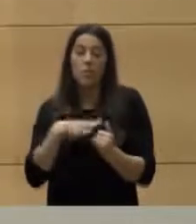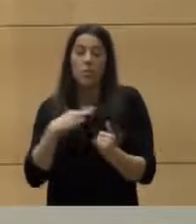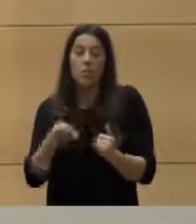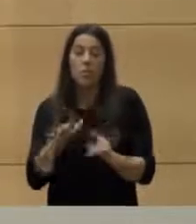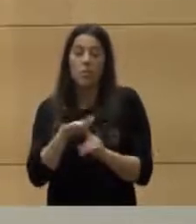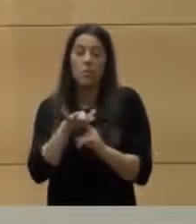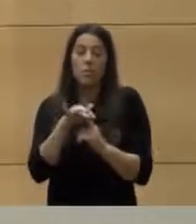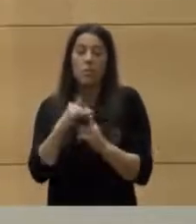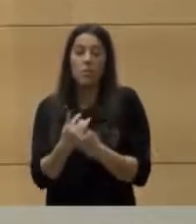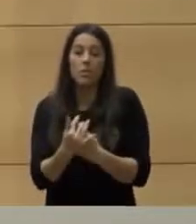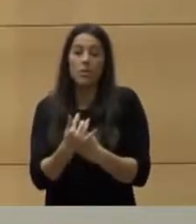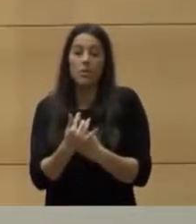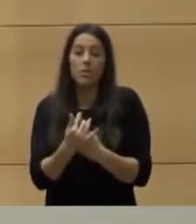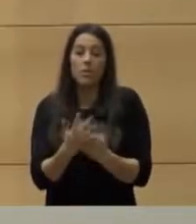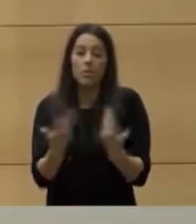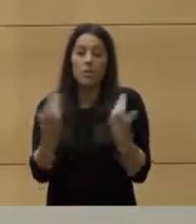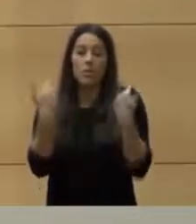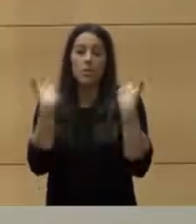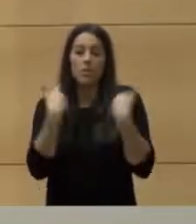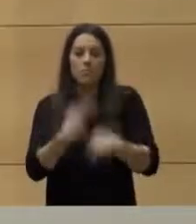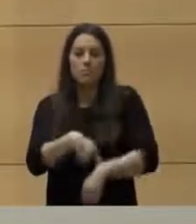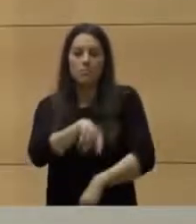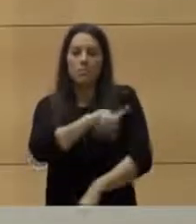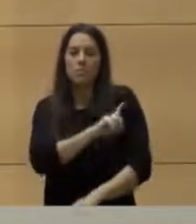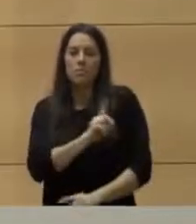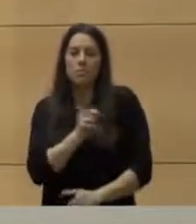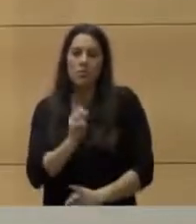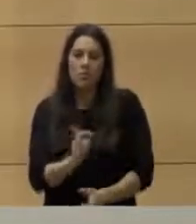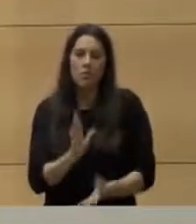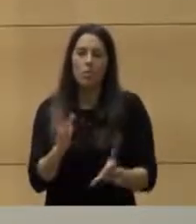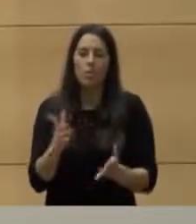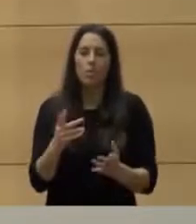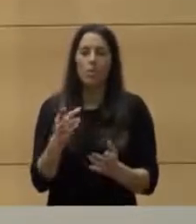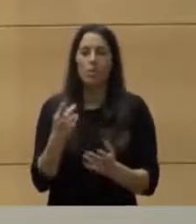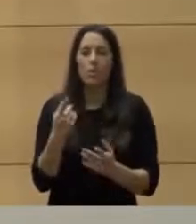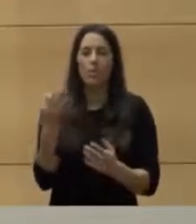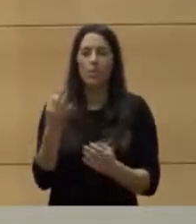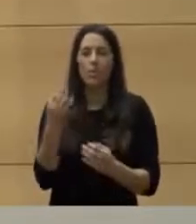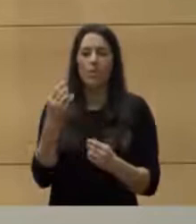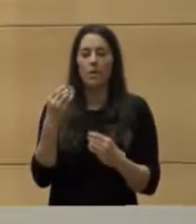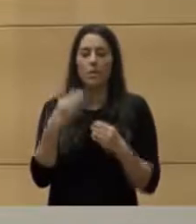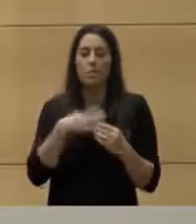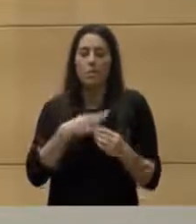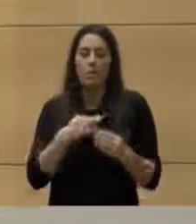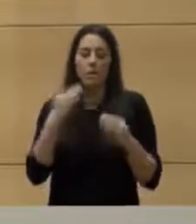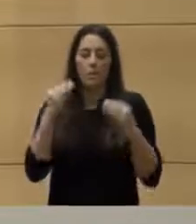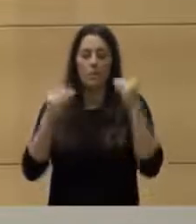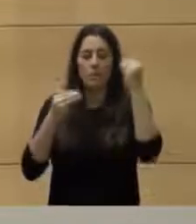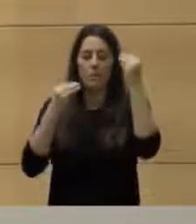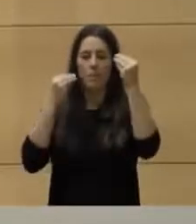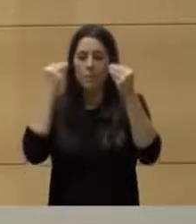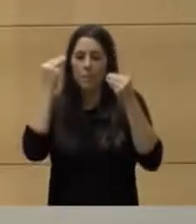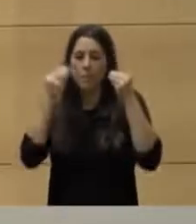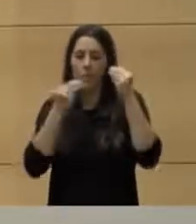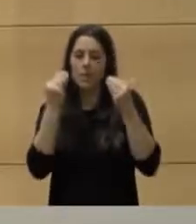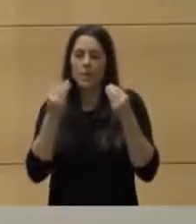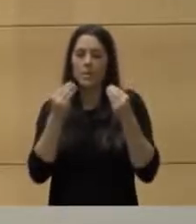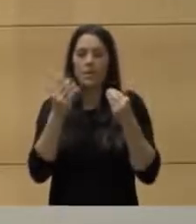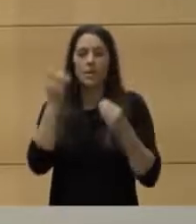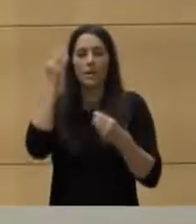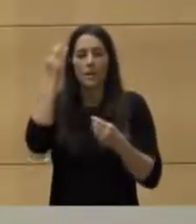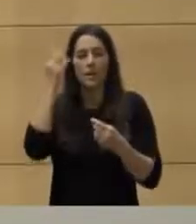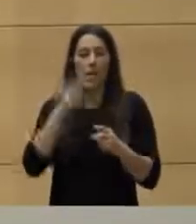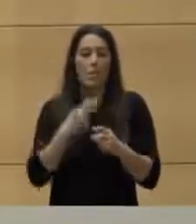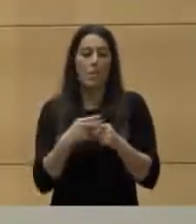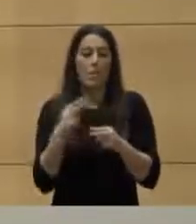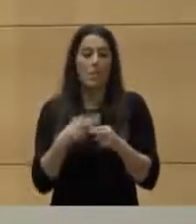les desborde, sino que les obligue a la reconsideración de ciertas posiciones políticas. Pero hay que